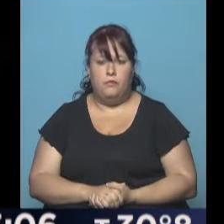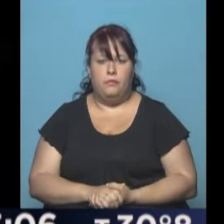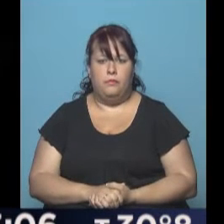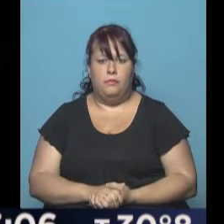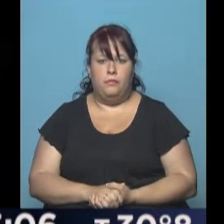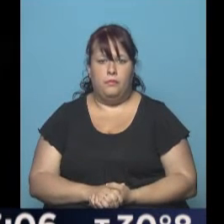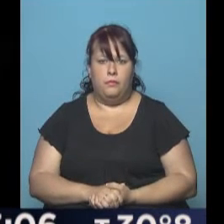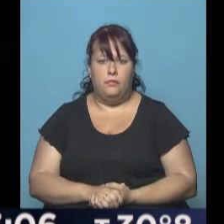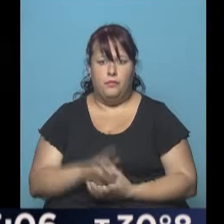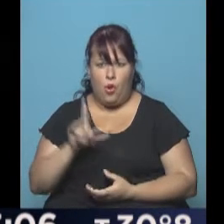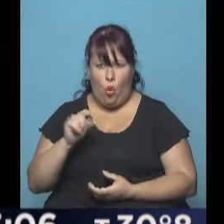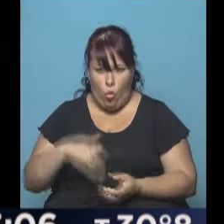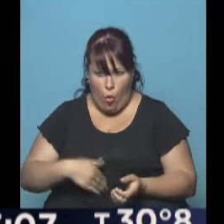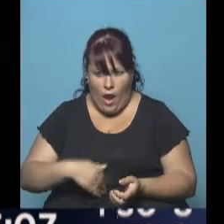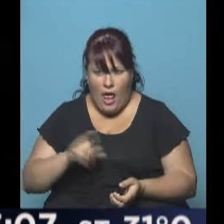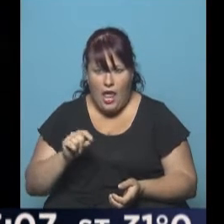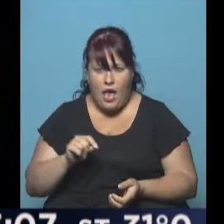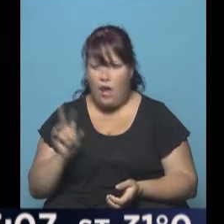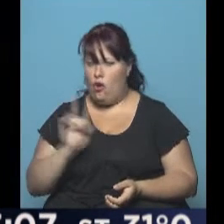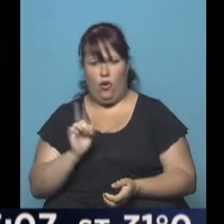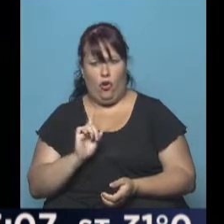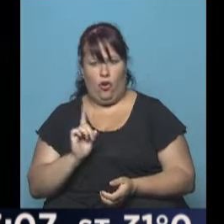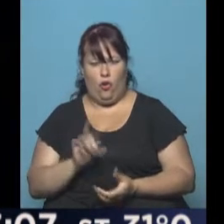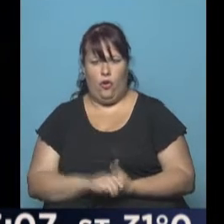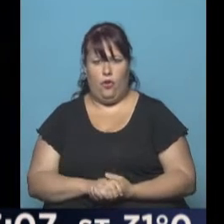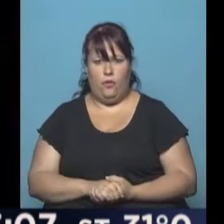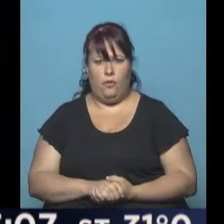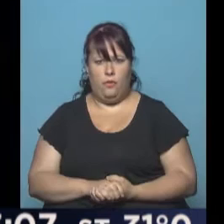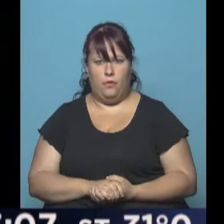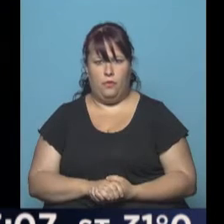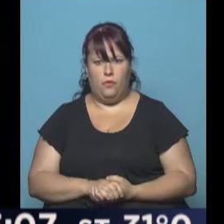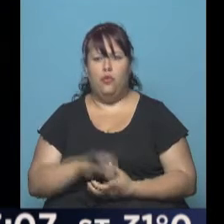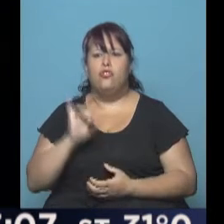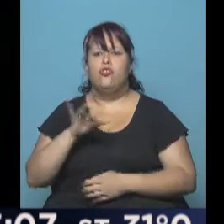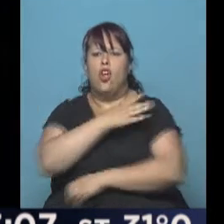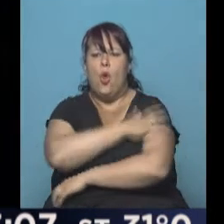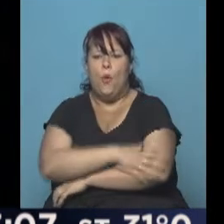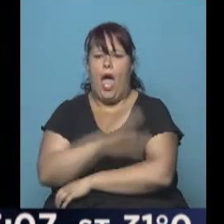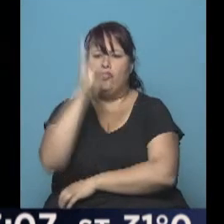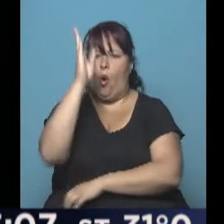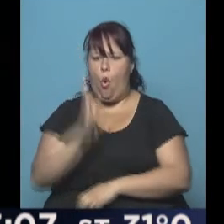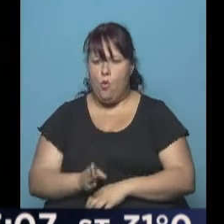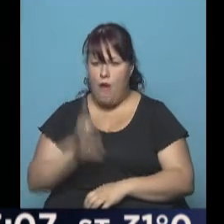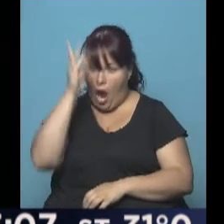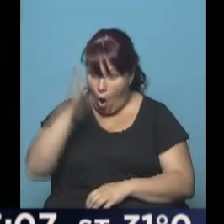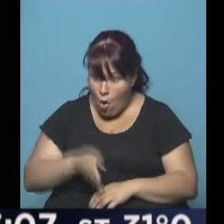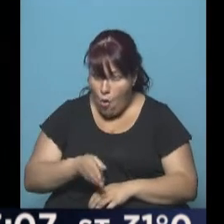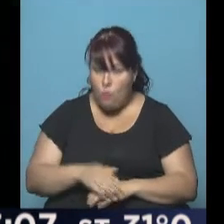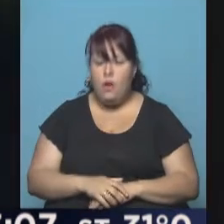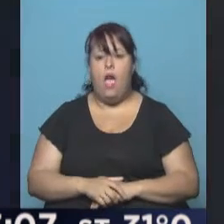Amigo, ¿te duele el estómago? No. ¿No? No. Solo los brazos, la columna. ¿La columna?